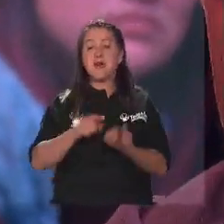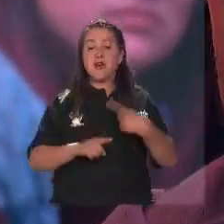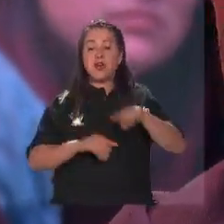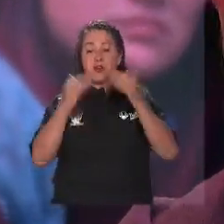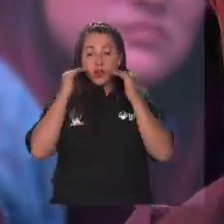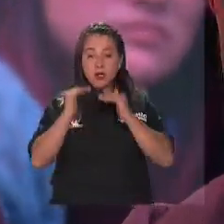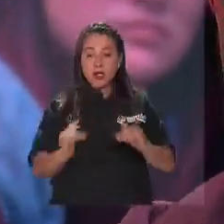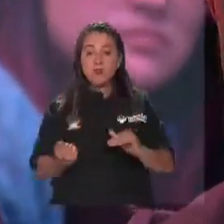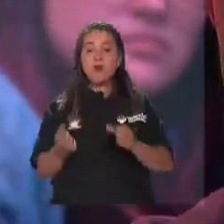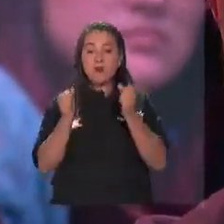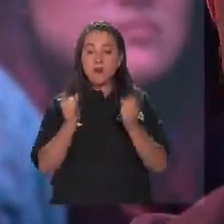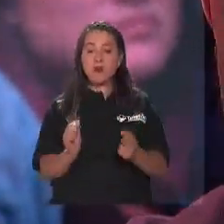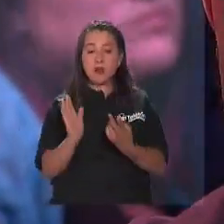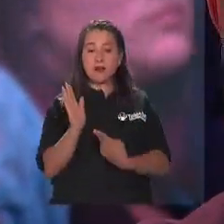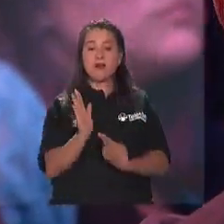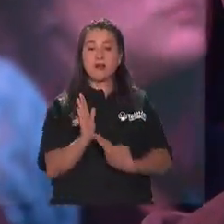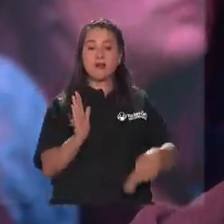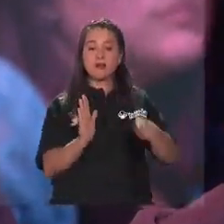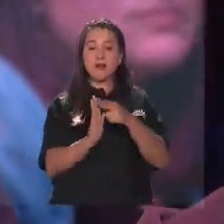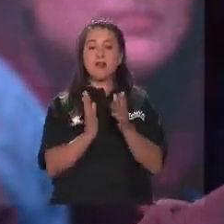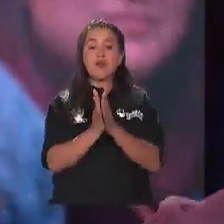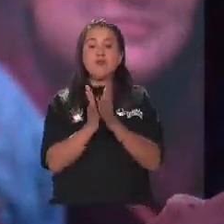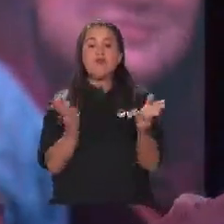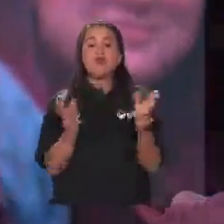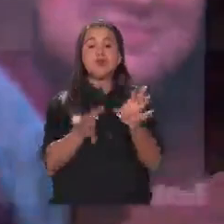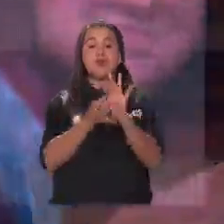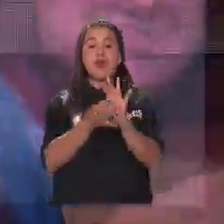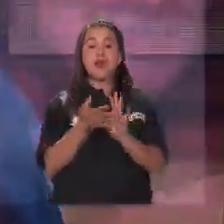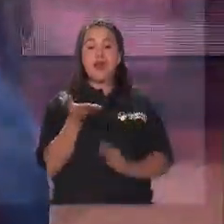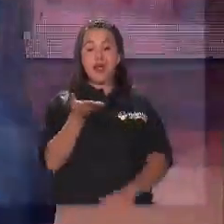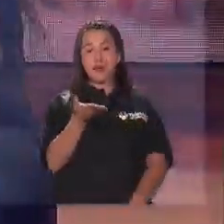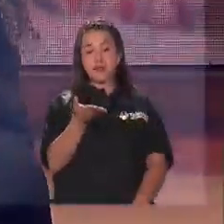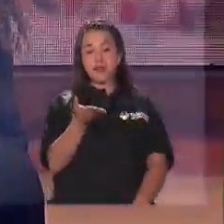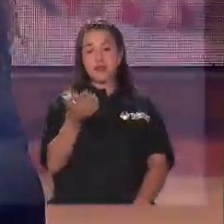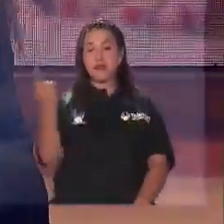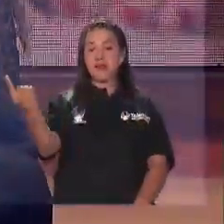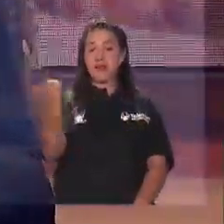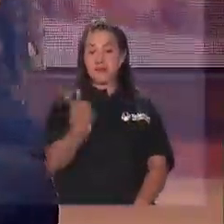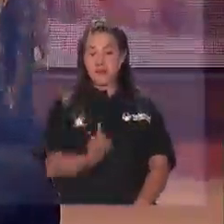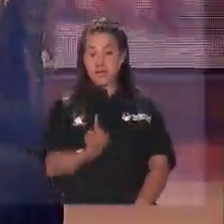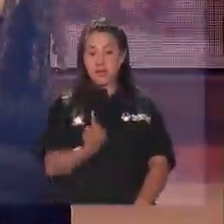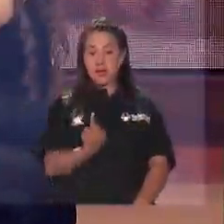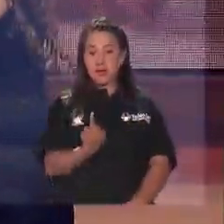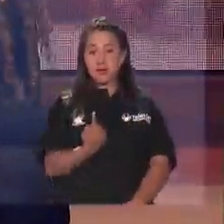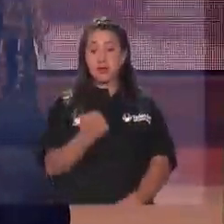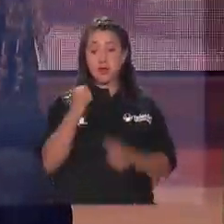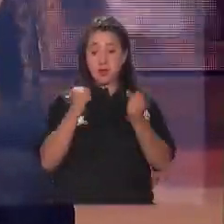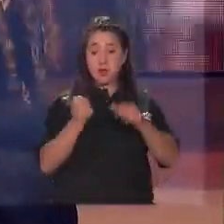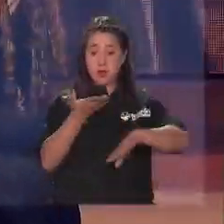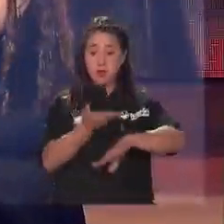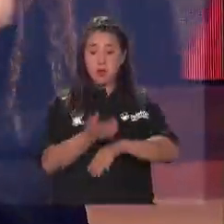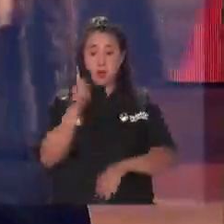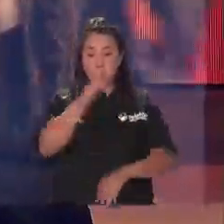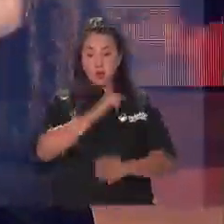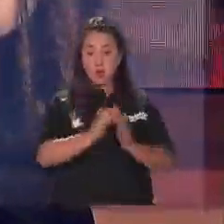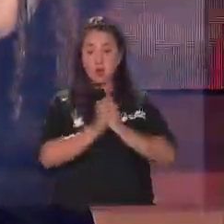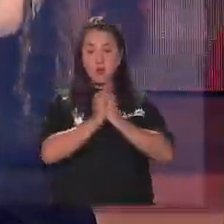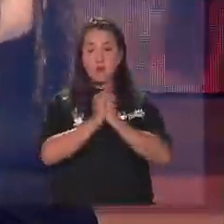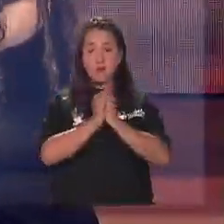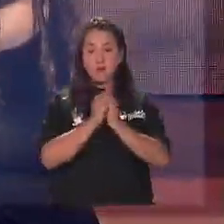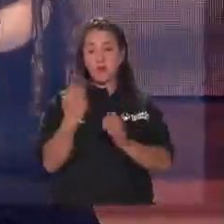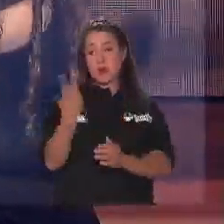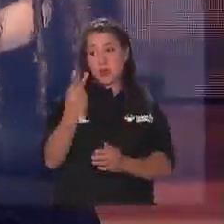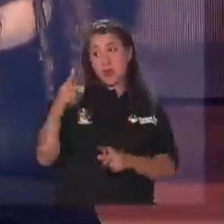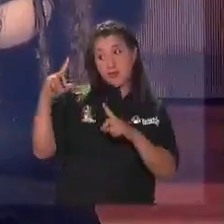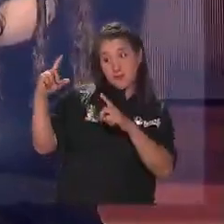seguir rehabilitando. Muchas gracias, Constanza. Gracias. Por haber venido al programa. Muchas gracias. ¿Le puedo pedir un último favor? Sí. ¿Nos sacamos una